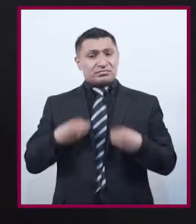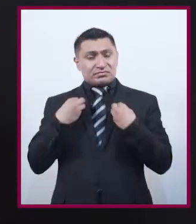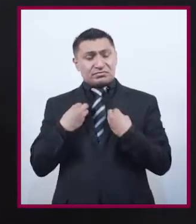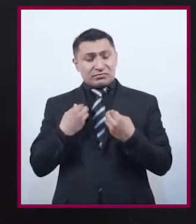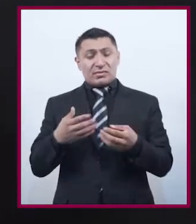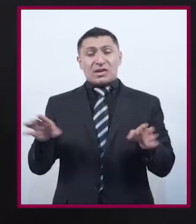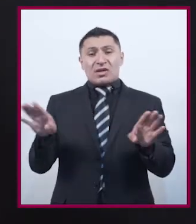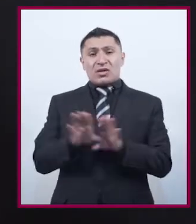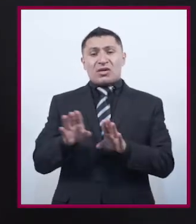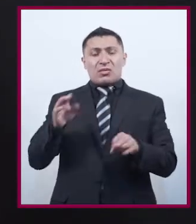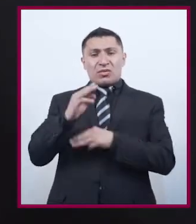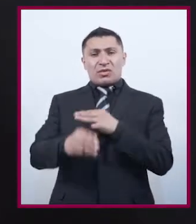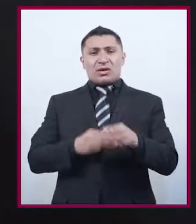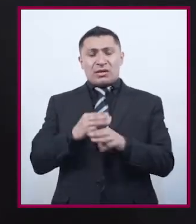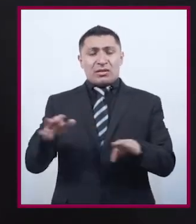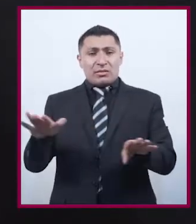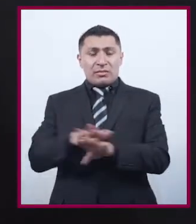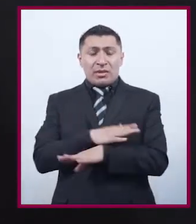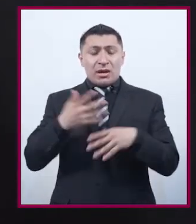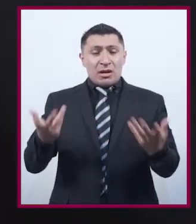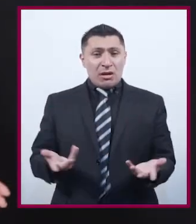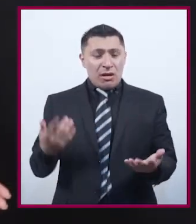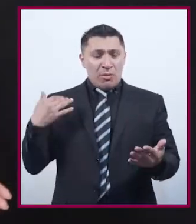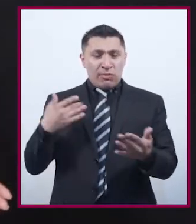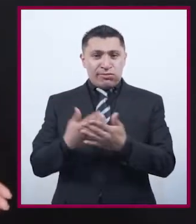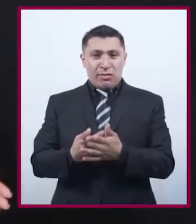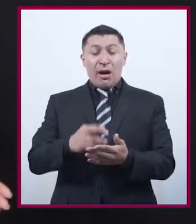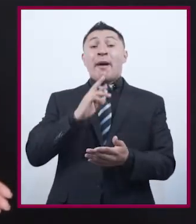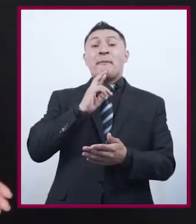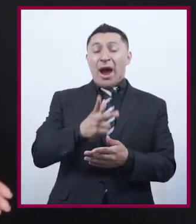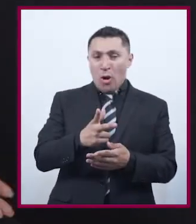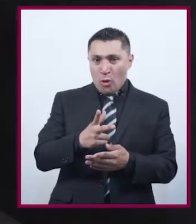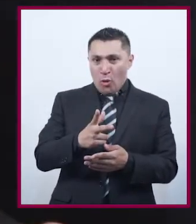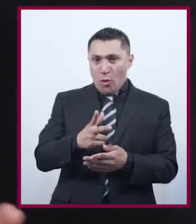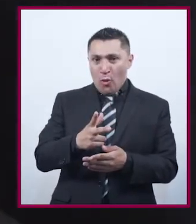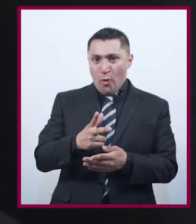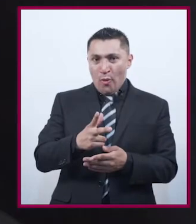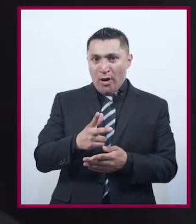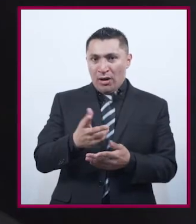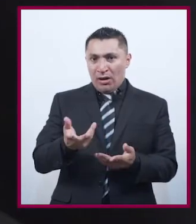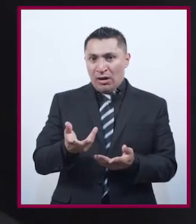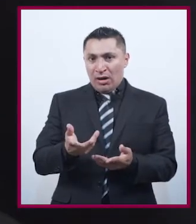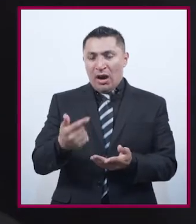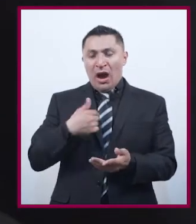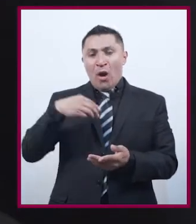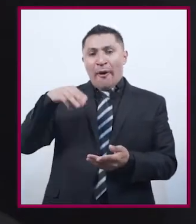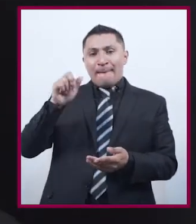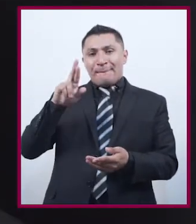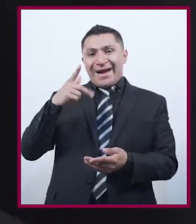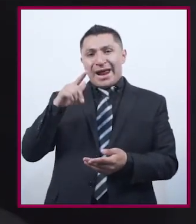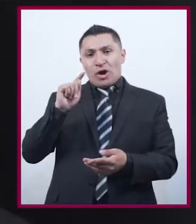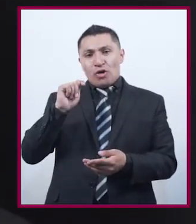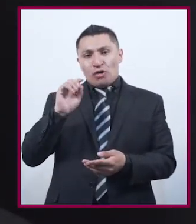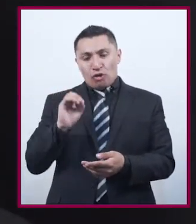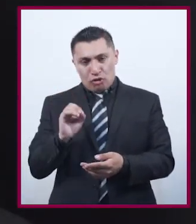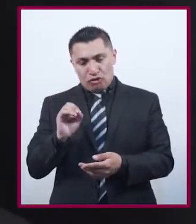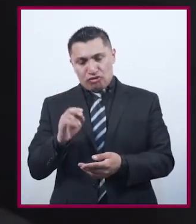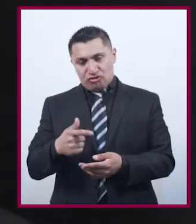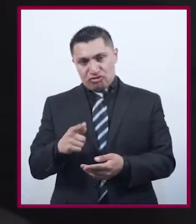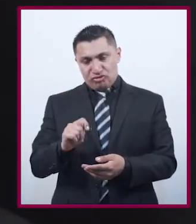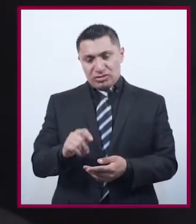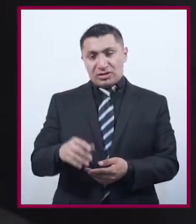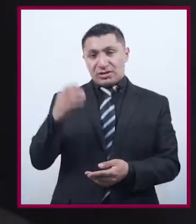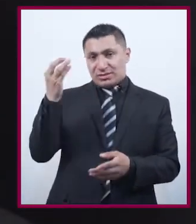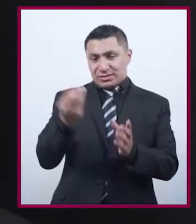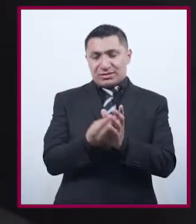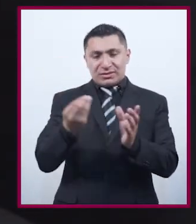¿Cuánto ha cambiado el mundo en los últimos siglos? ¿Hemos mejorado? Yo soy Margot Cortázar y este es tu programa